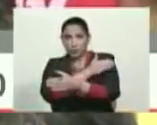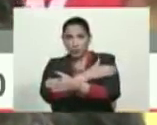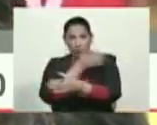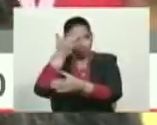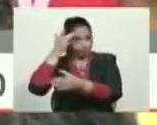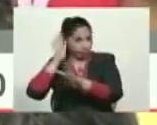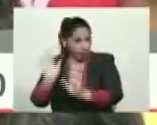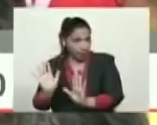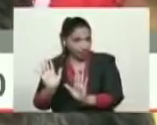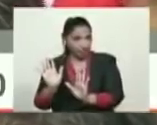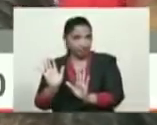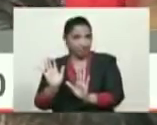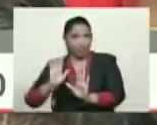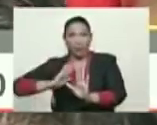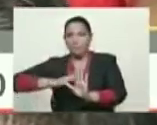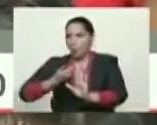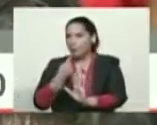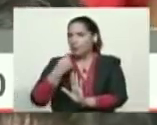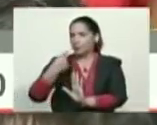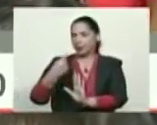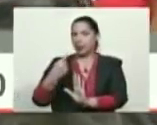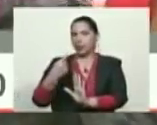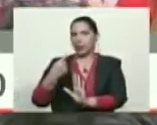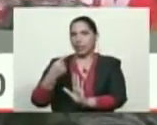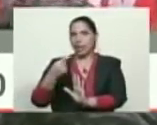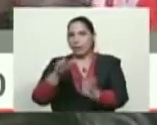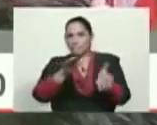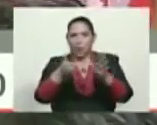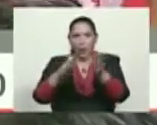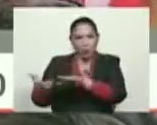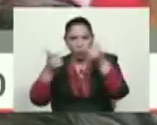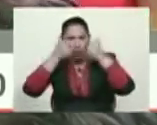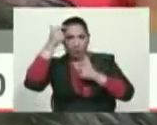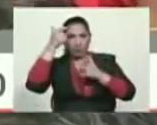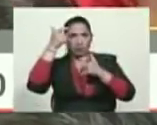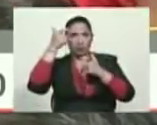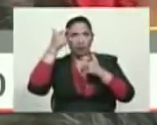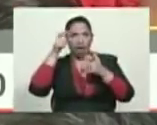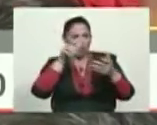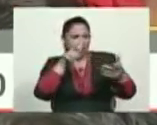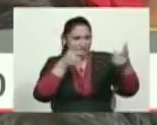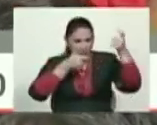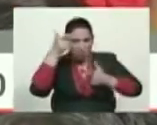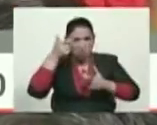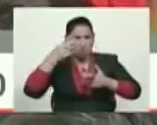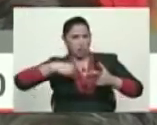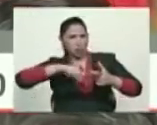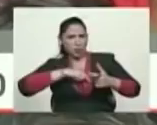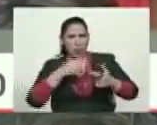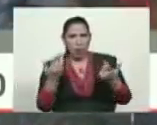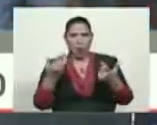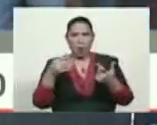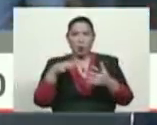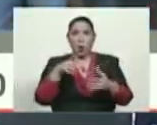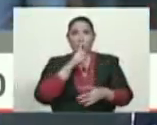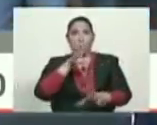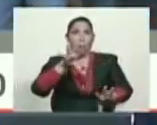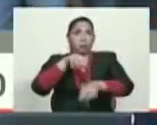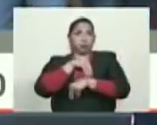cree que puede decir vamos a asesinar a los chavistas, que los chavistas nos vamos a quedar con los brazos